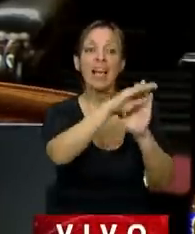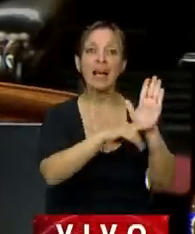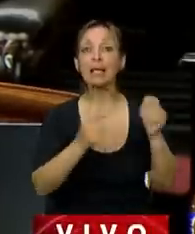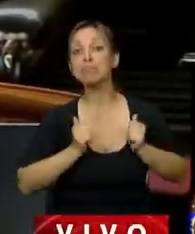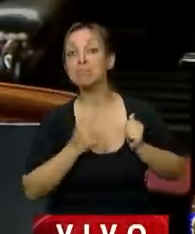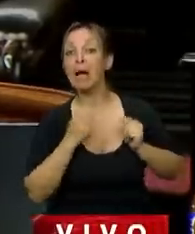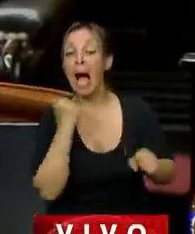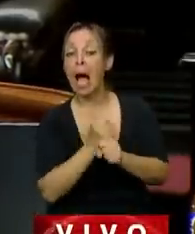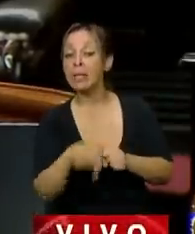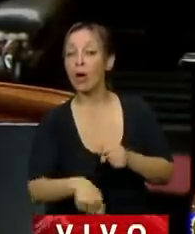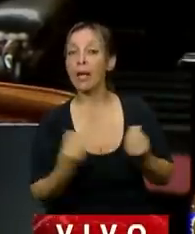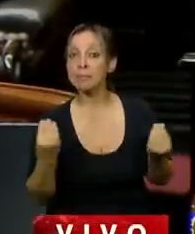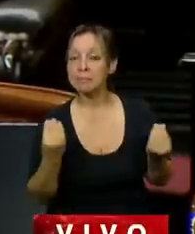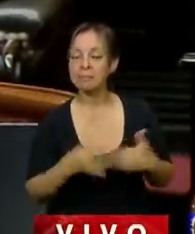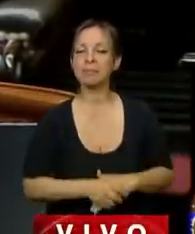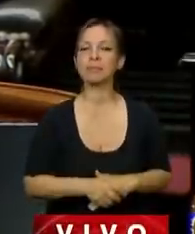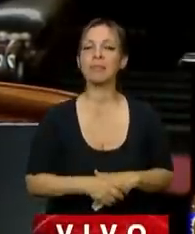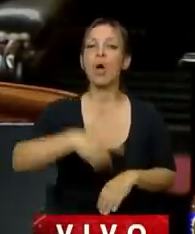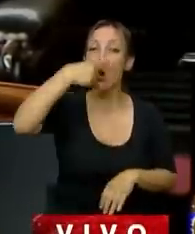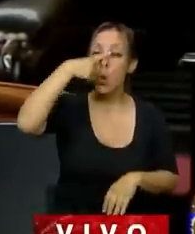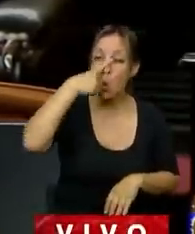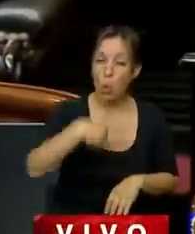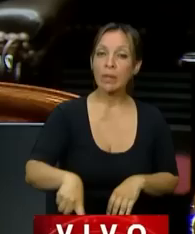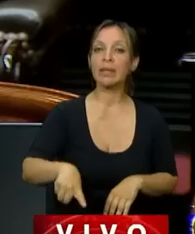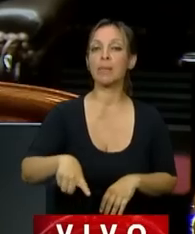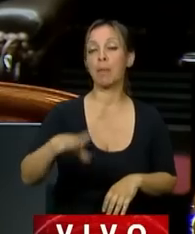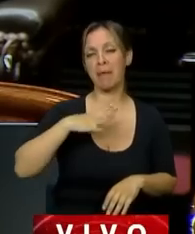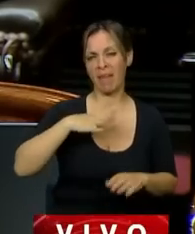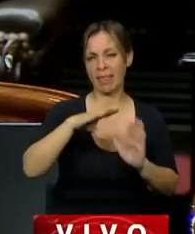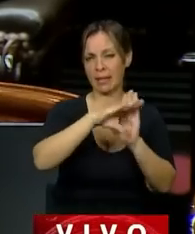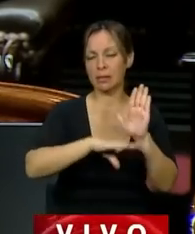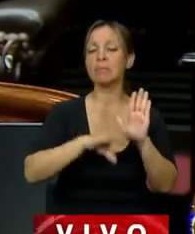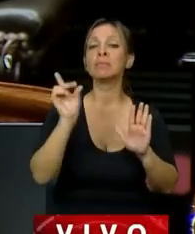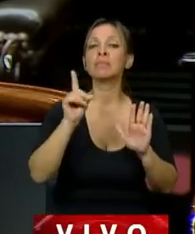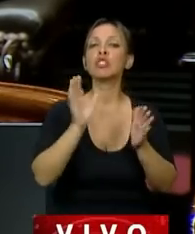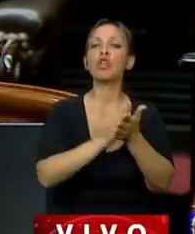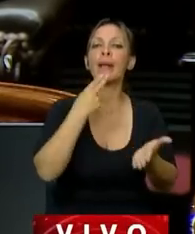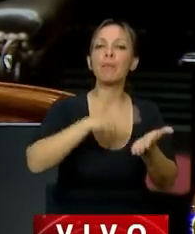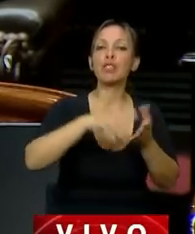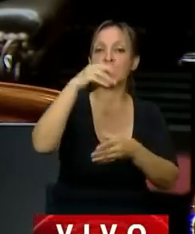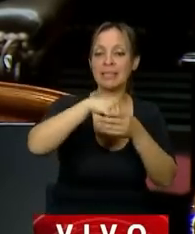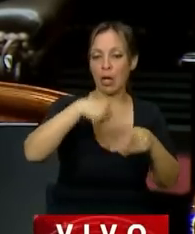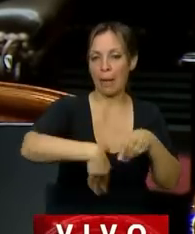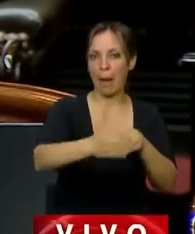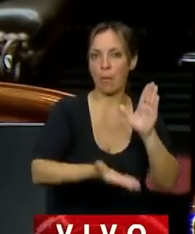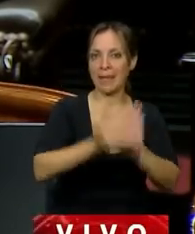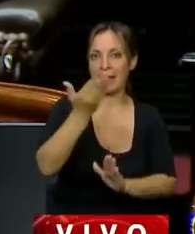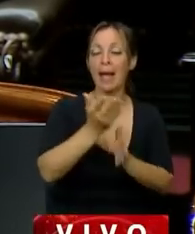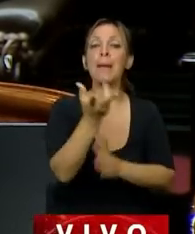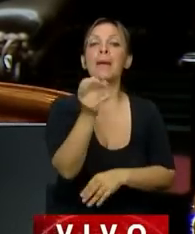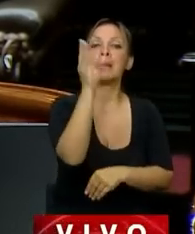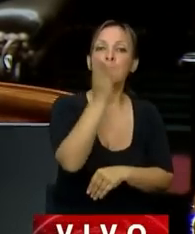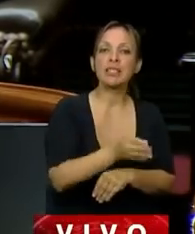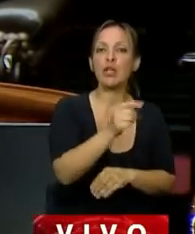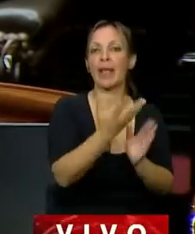estamos esperando. Para terminar, quedan muy poquitas cosas. Respecto de los impuestos internos, estos que vamos a subir ahora en el presupuesto, son un